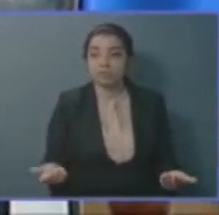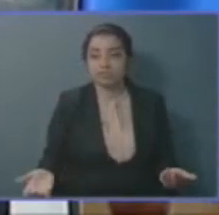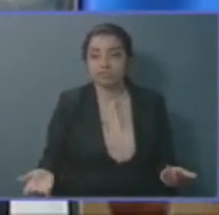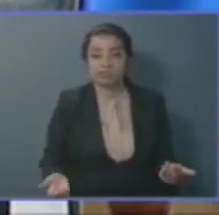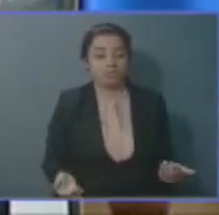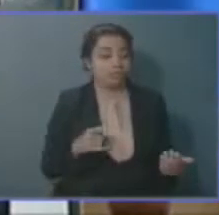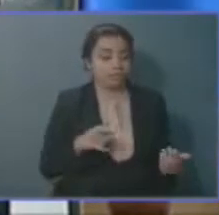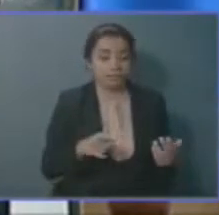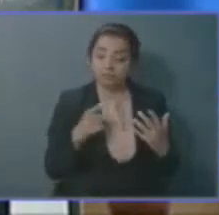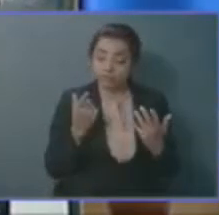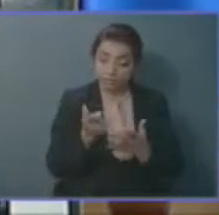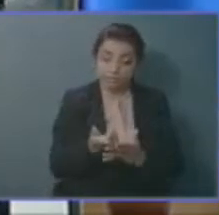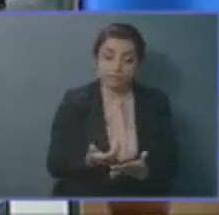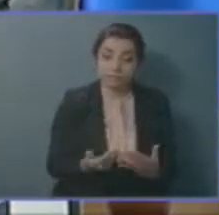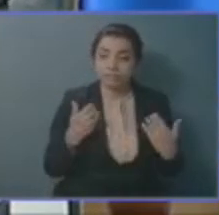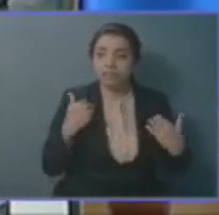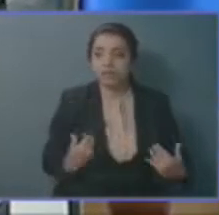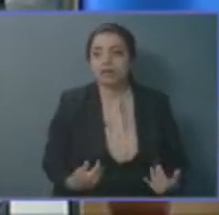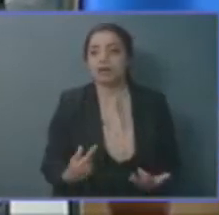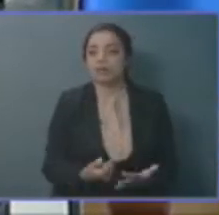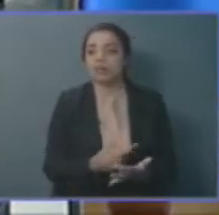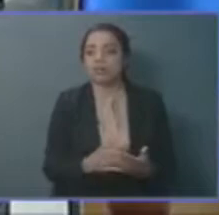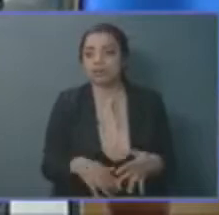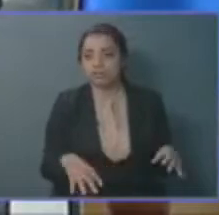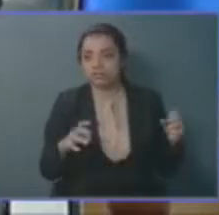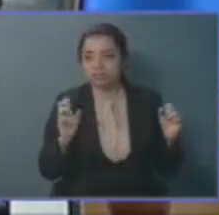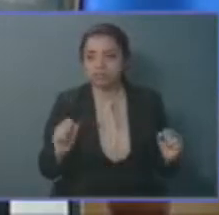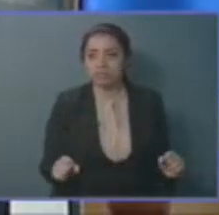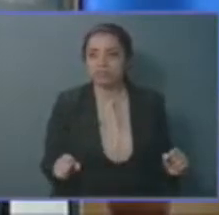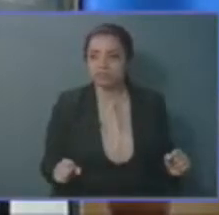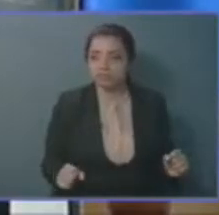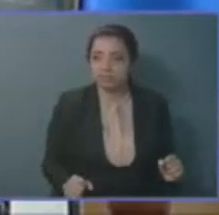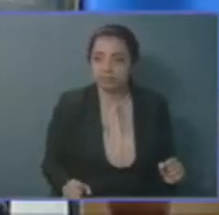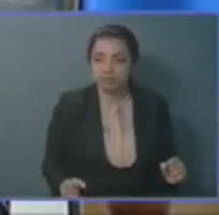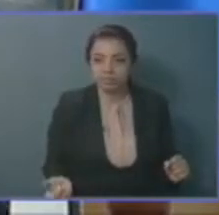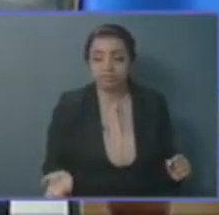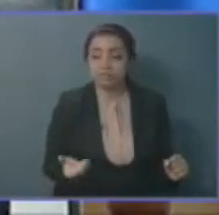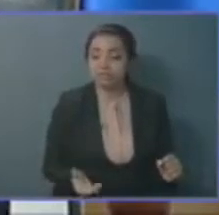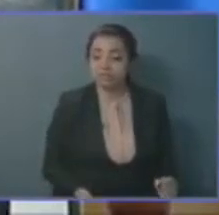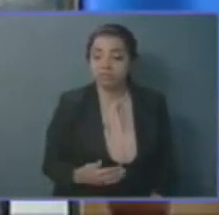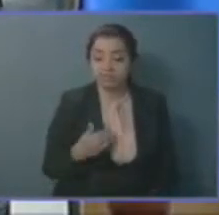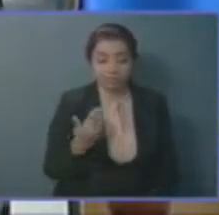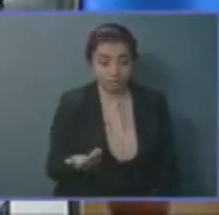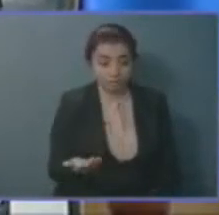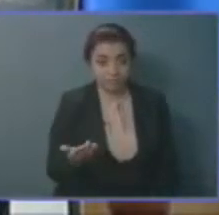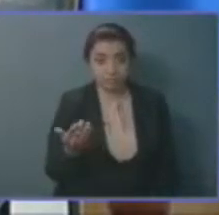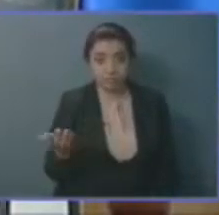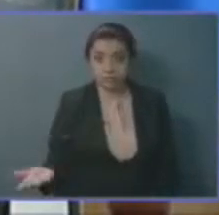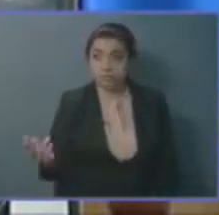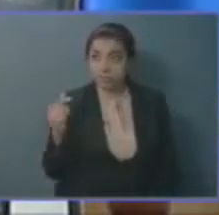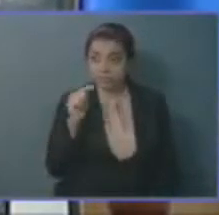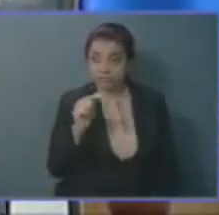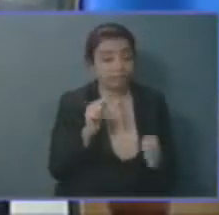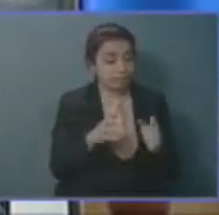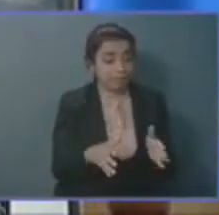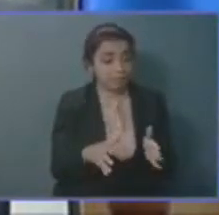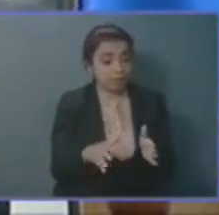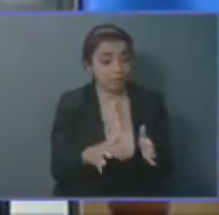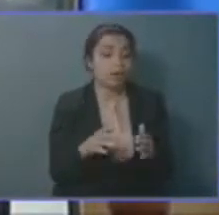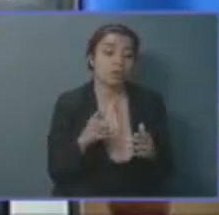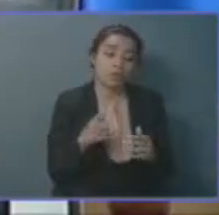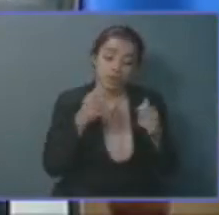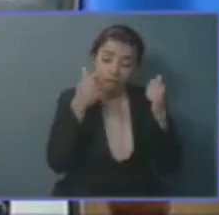el derecho, en que la sentencia habría dado en forma tácita un